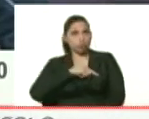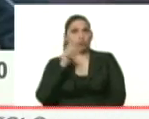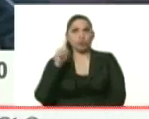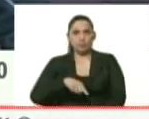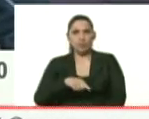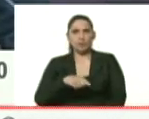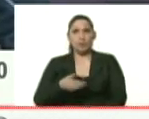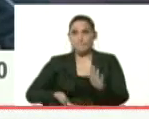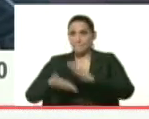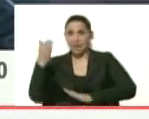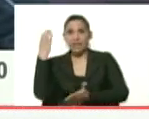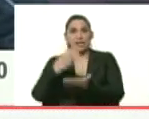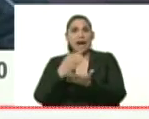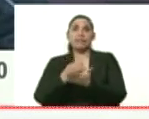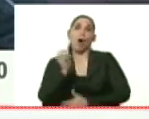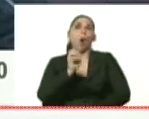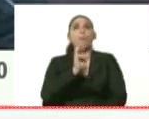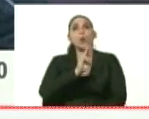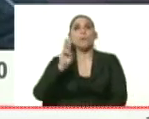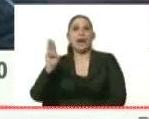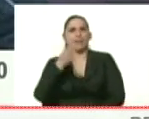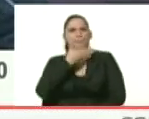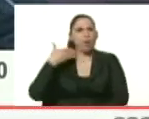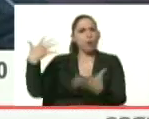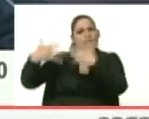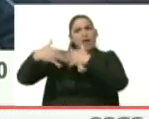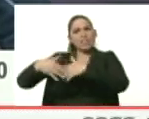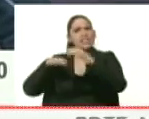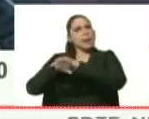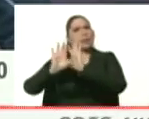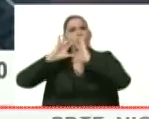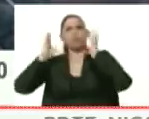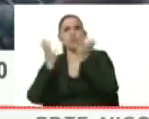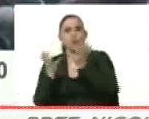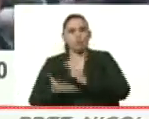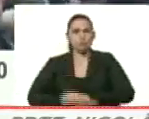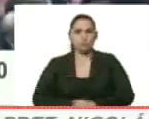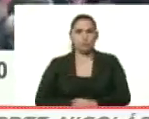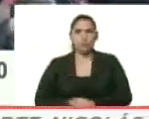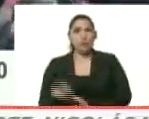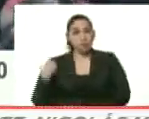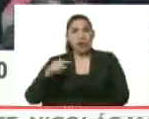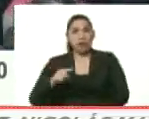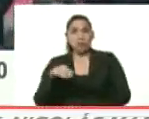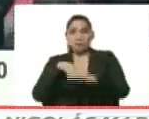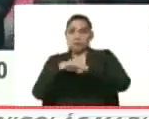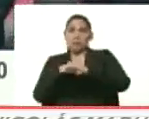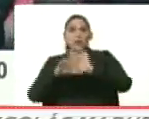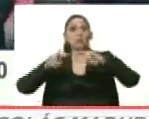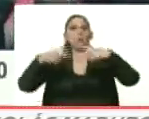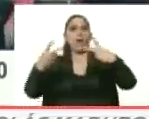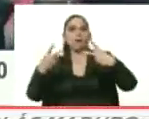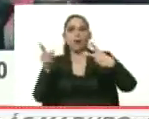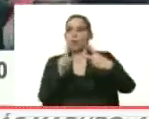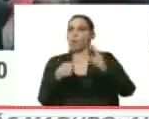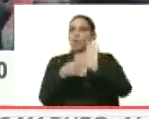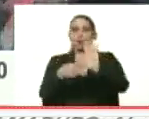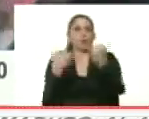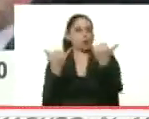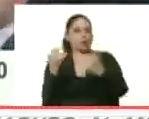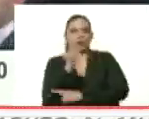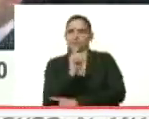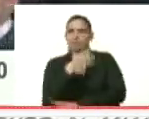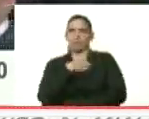a Katia o a Propatria. Están las mejores fábricas de zapatos del mundo. Yo tengo, miren, mis zapatos nuevos, no se los voy a mostrar ahorita.